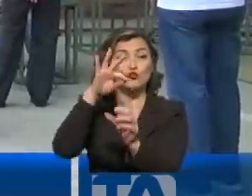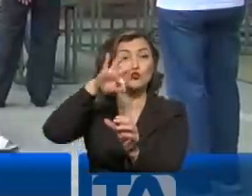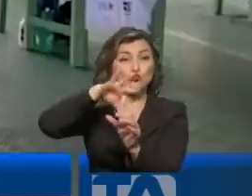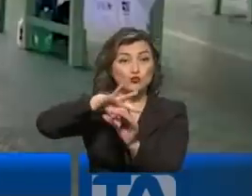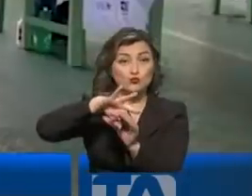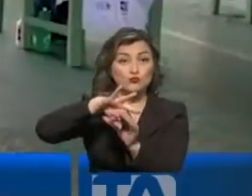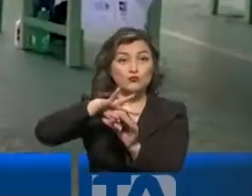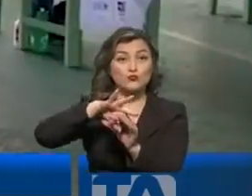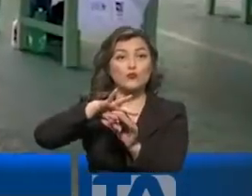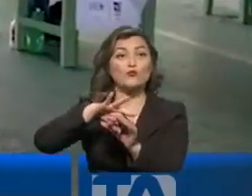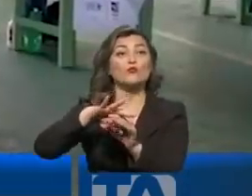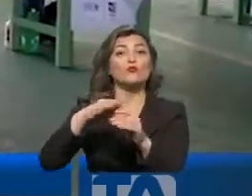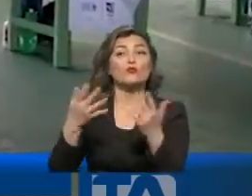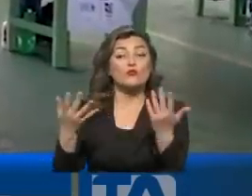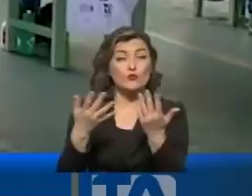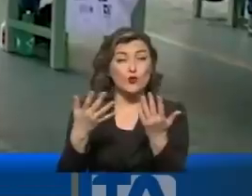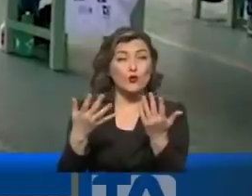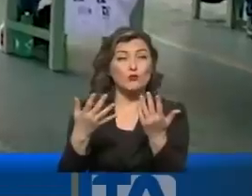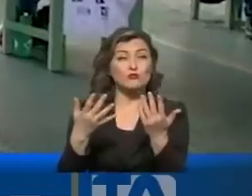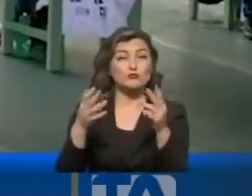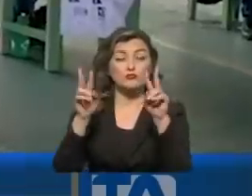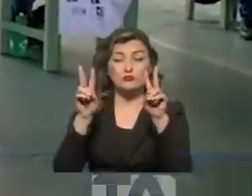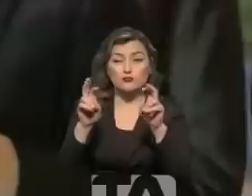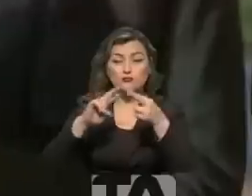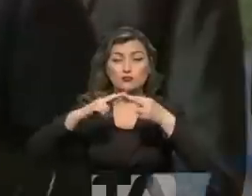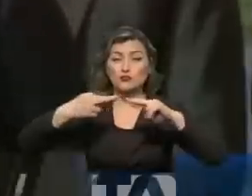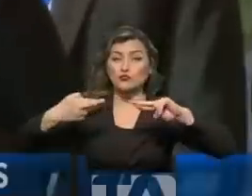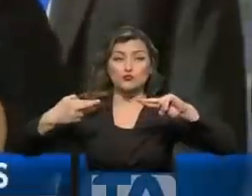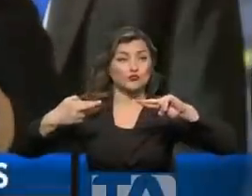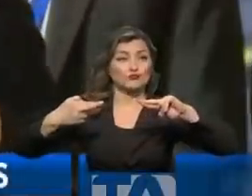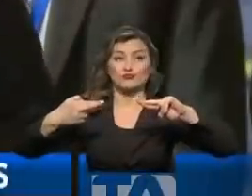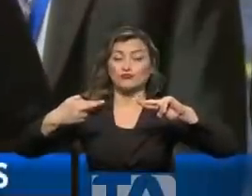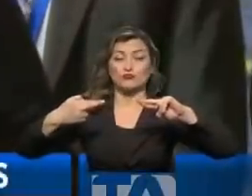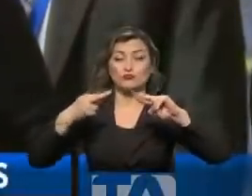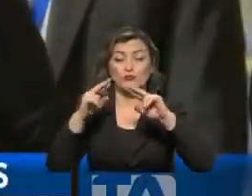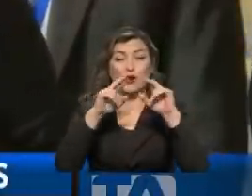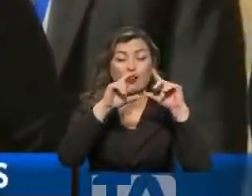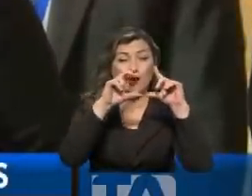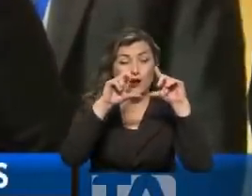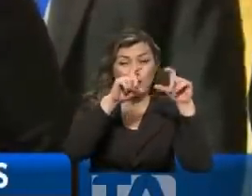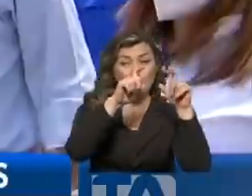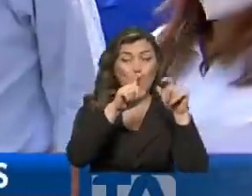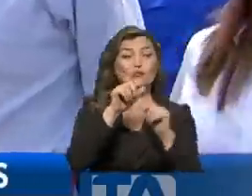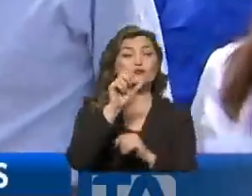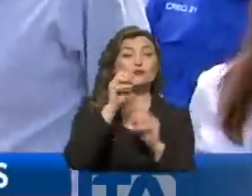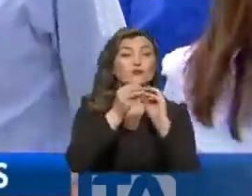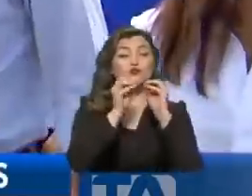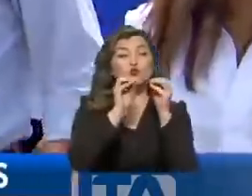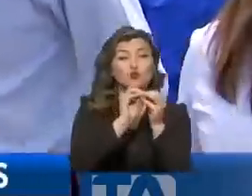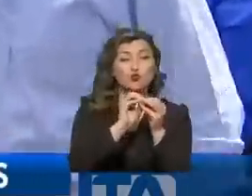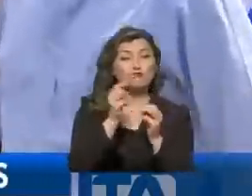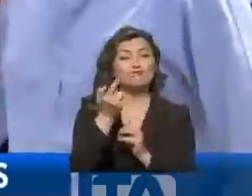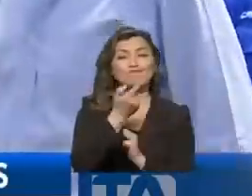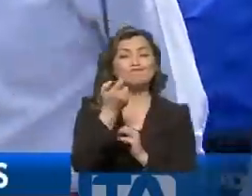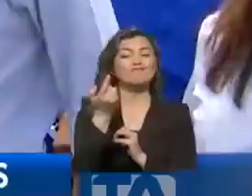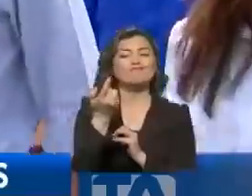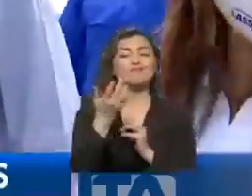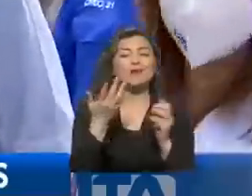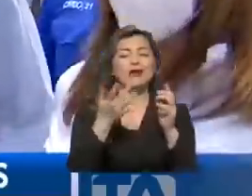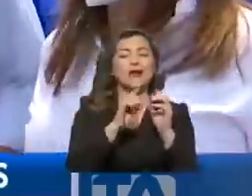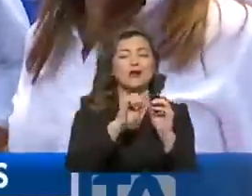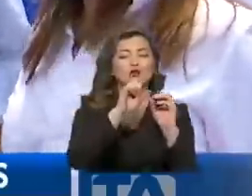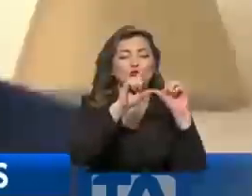no necesariamente tiene un componente regional, pues Arauz es de la sierra y Lasso de la costa y los apoyos